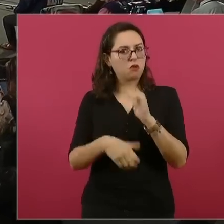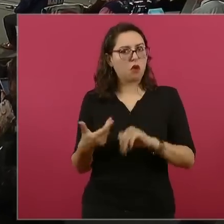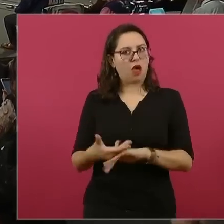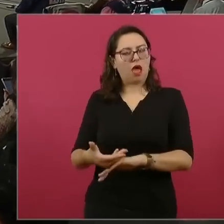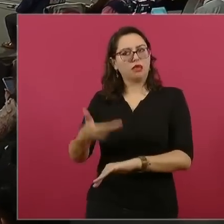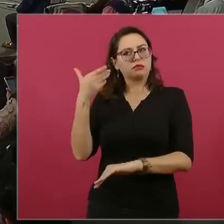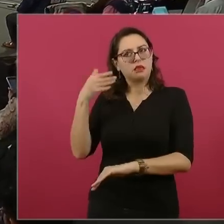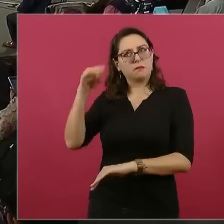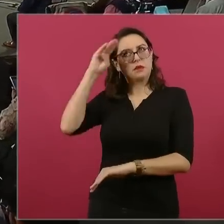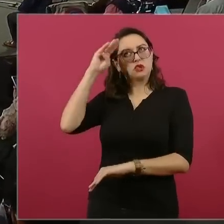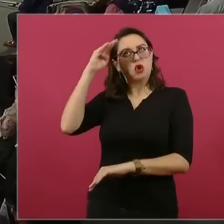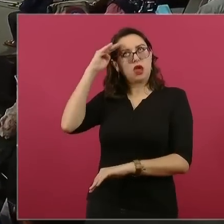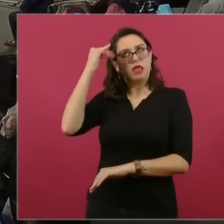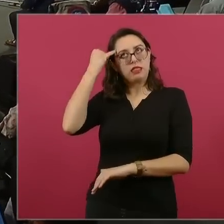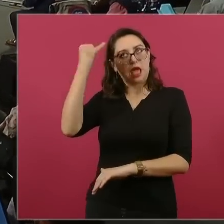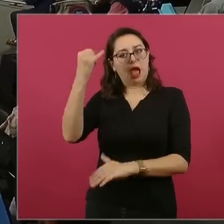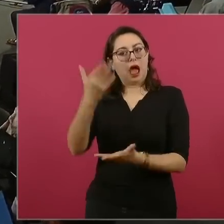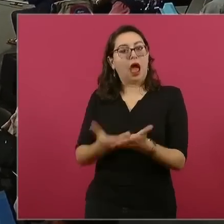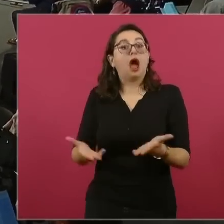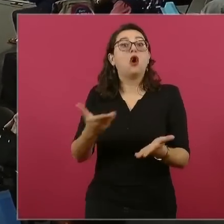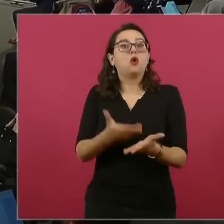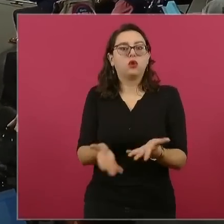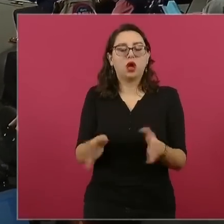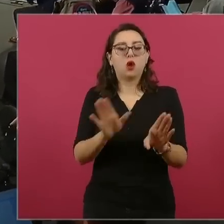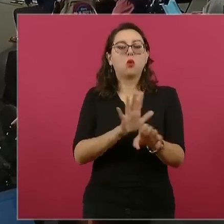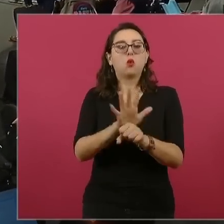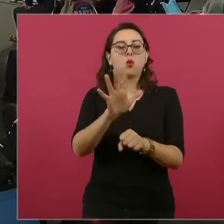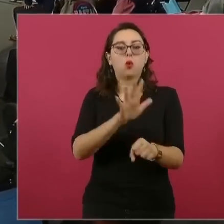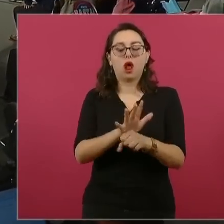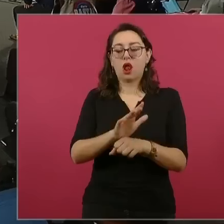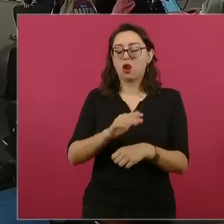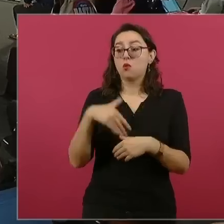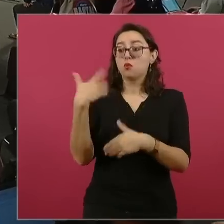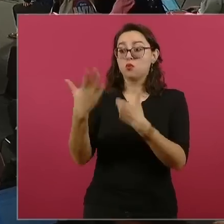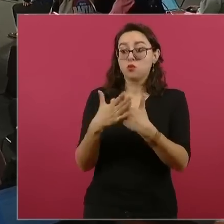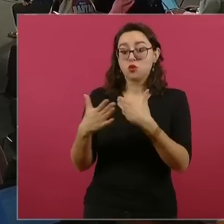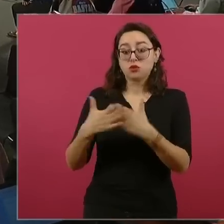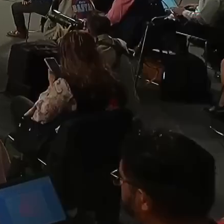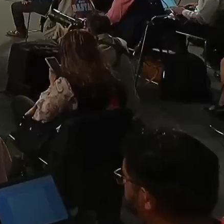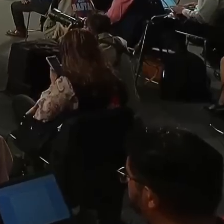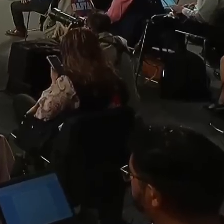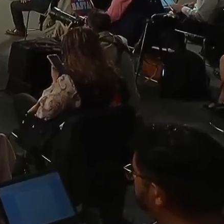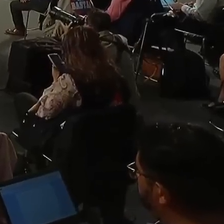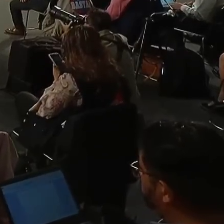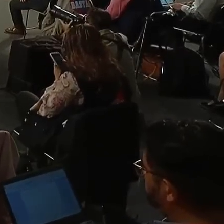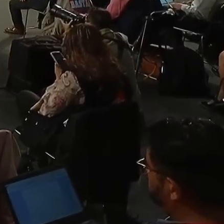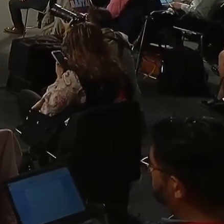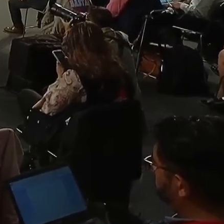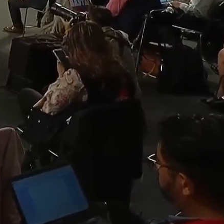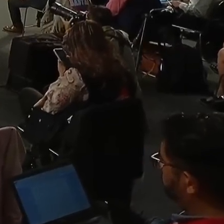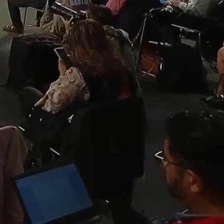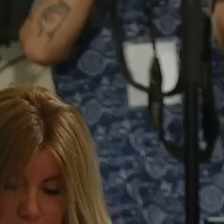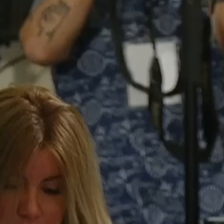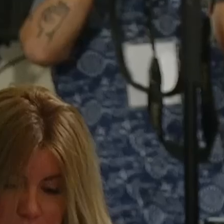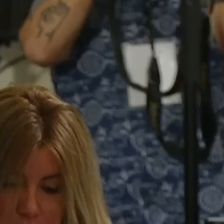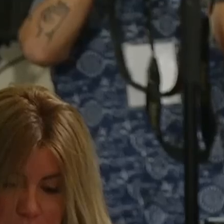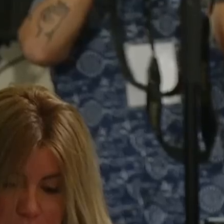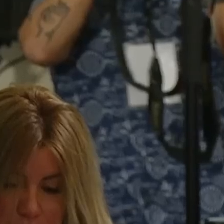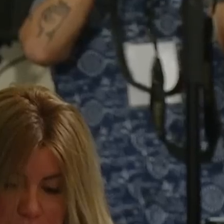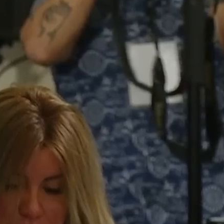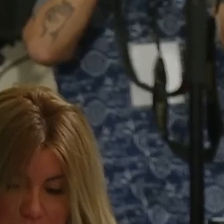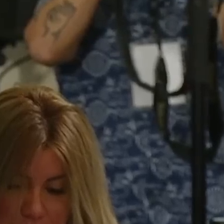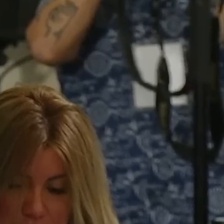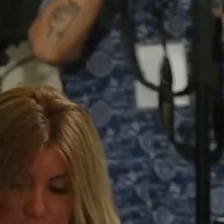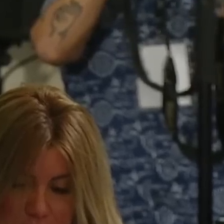dejar usted para el siguiente? ¿Le dará algunos consejos? ¿Estará usted detrás de quien gane las elecciones por parte de